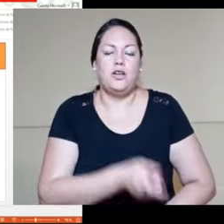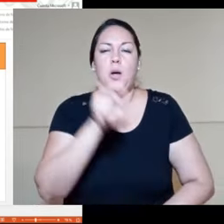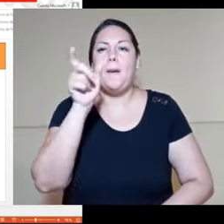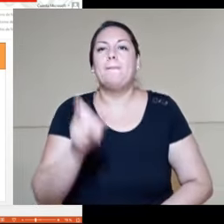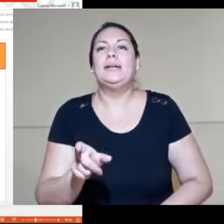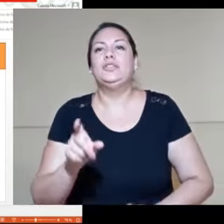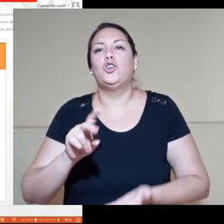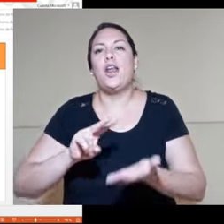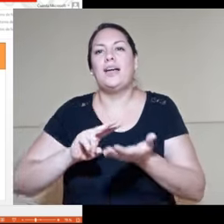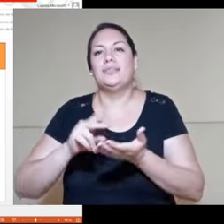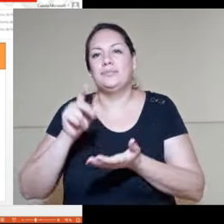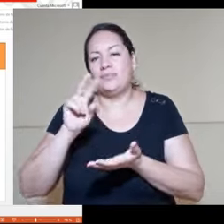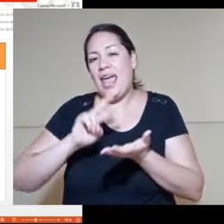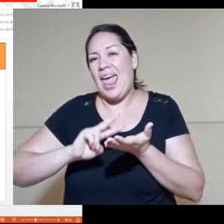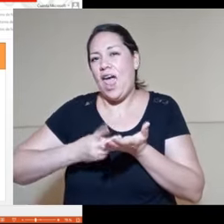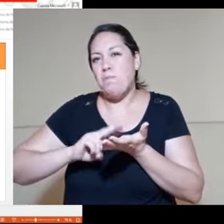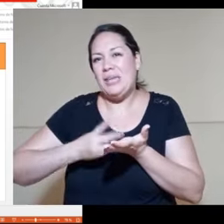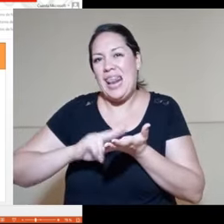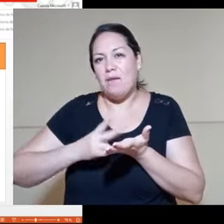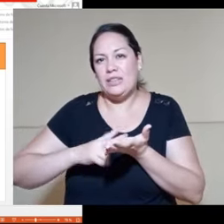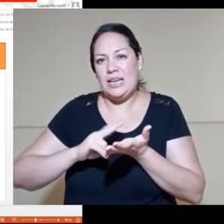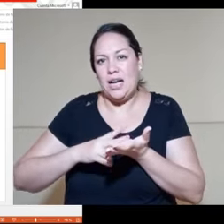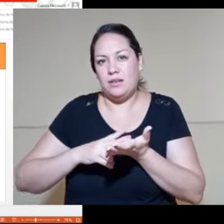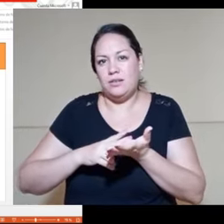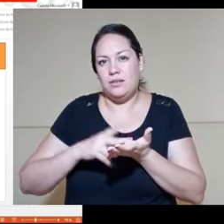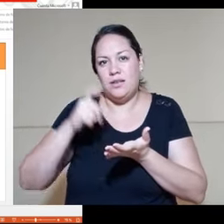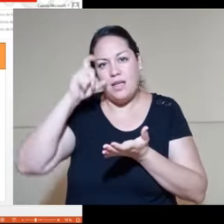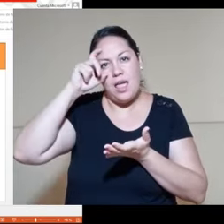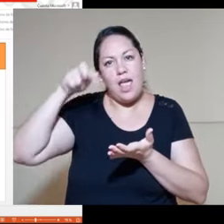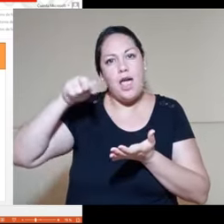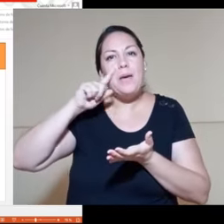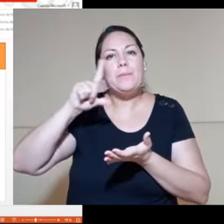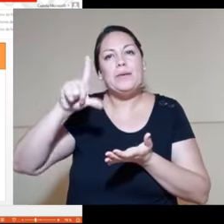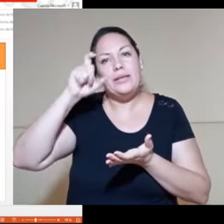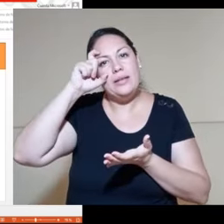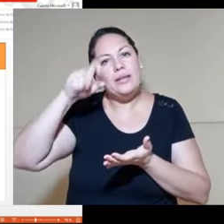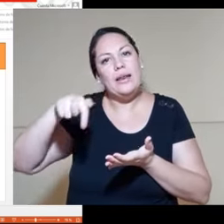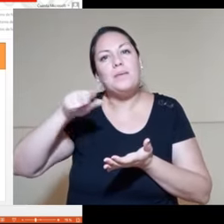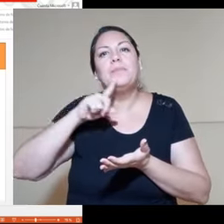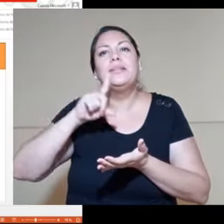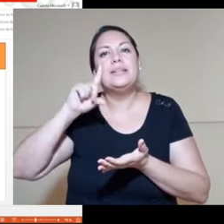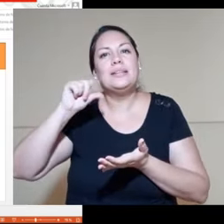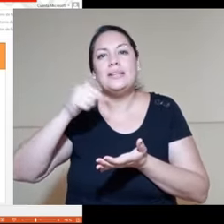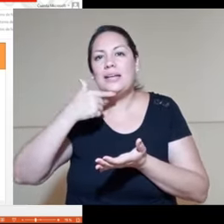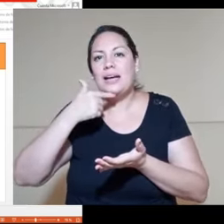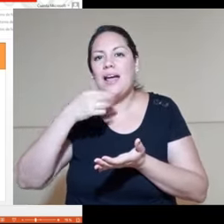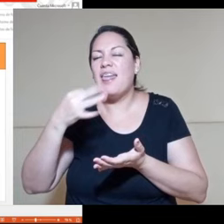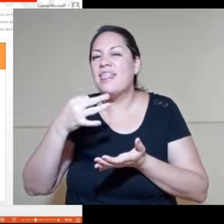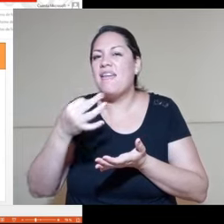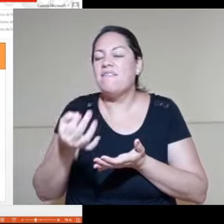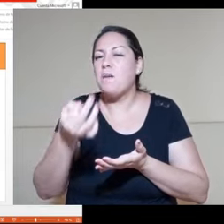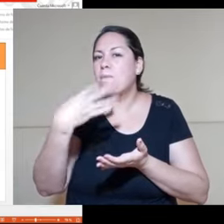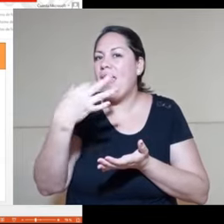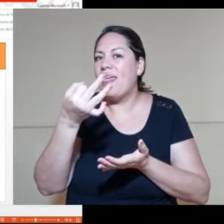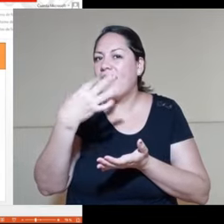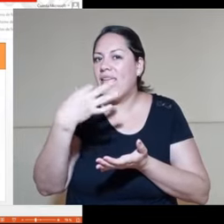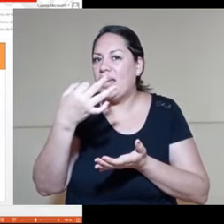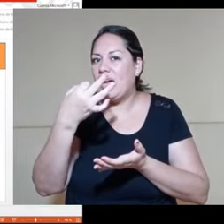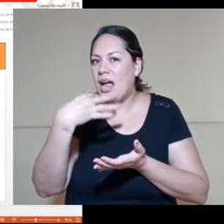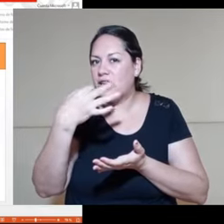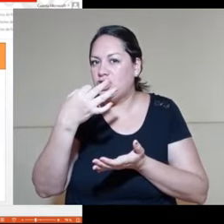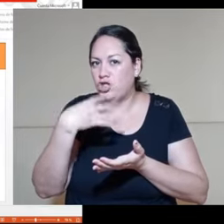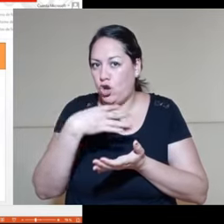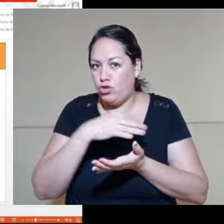muchas mujeres epilépticas es un riesgo que se queden embarazadas, porque las mujeres epilépticas tienen que tomar la medicación. Y